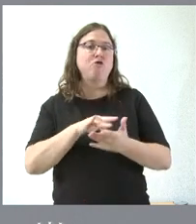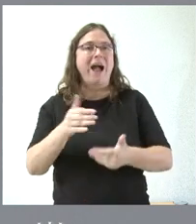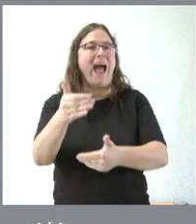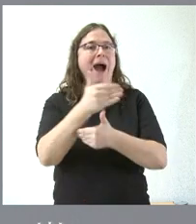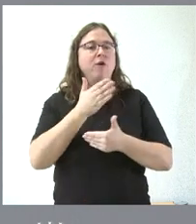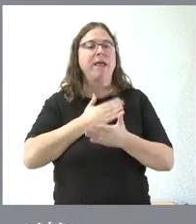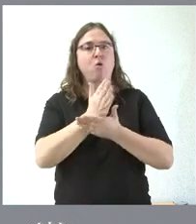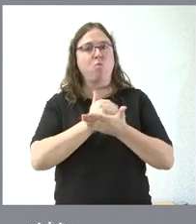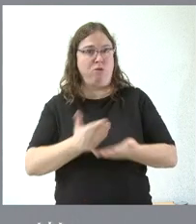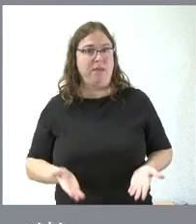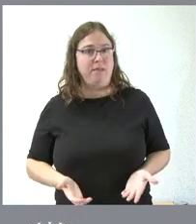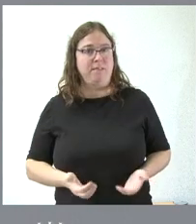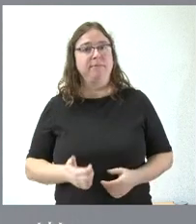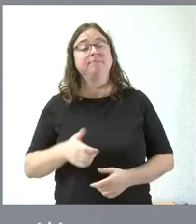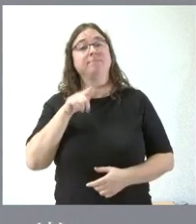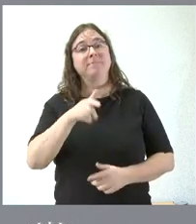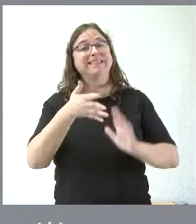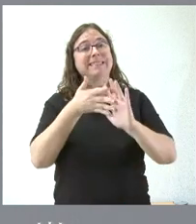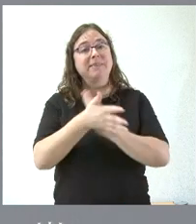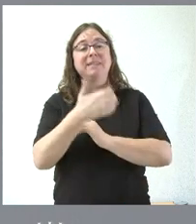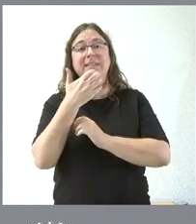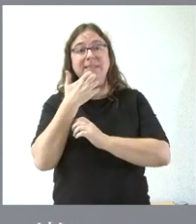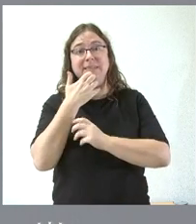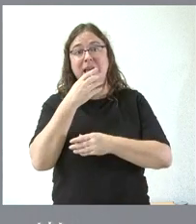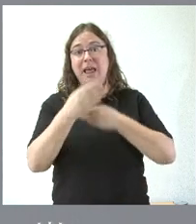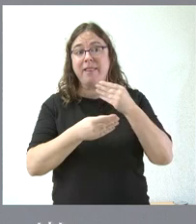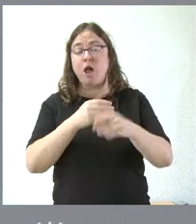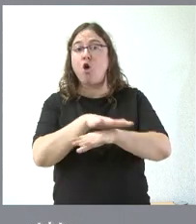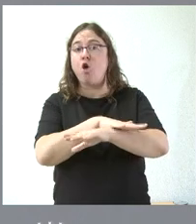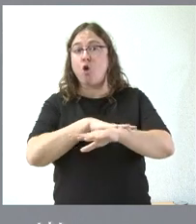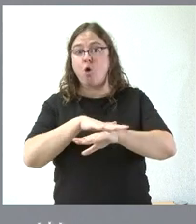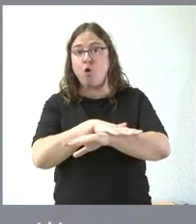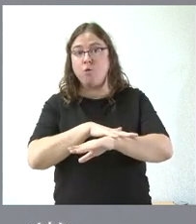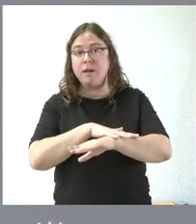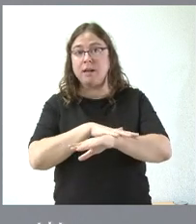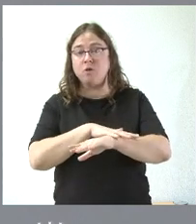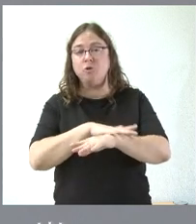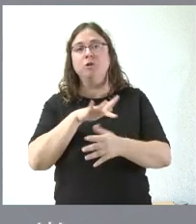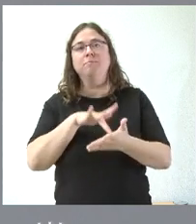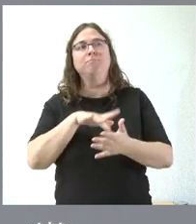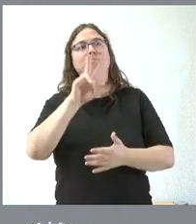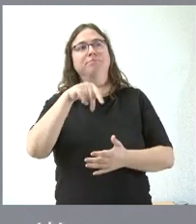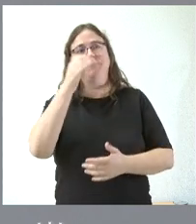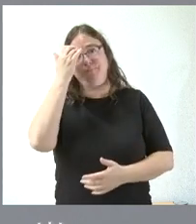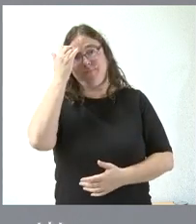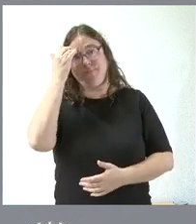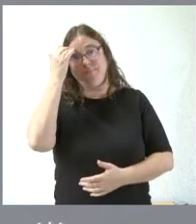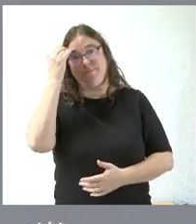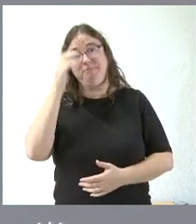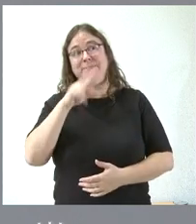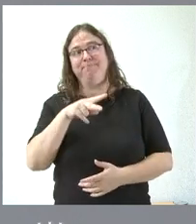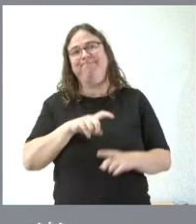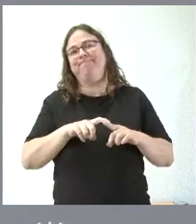nuestra comunidad Autónoma por tanto el hecho de que la actuación del gobierno haya sido